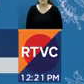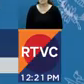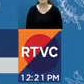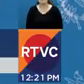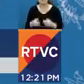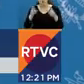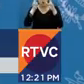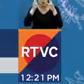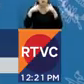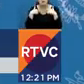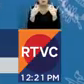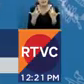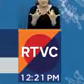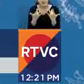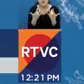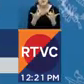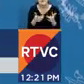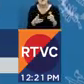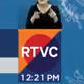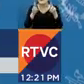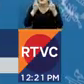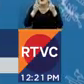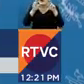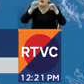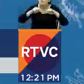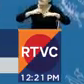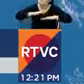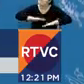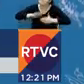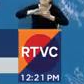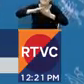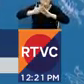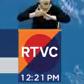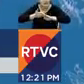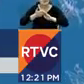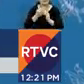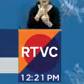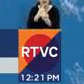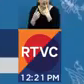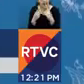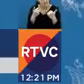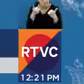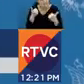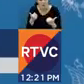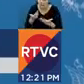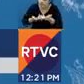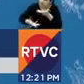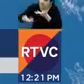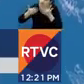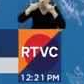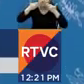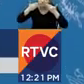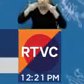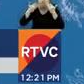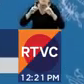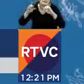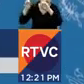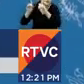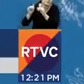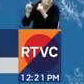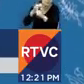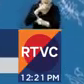Espero firmemente que podamos mantenernos en una vía pacífica y diplomática, pero en última instancia, esta es una decisión del presidente